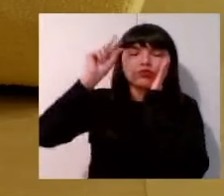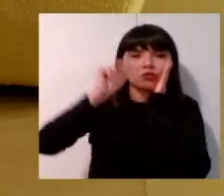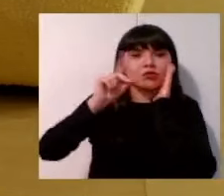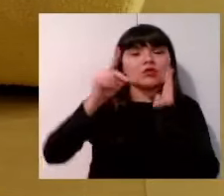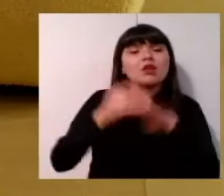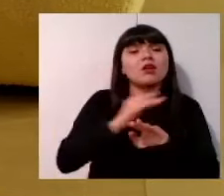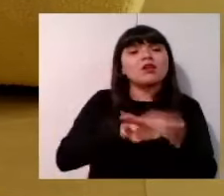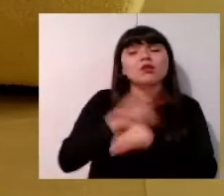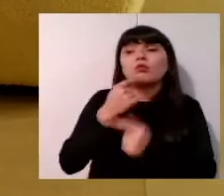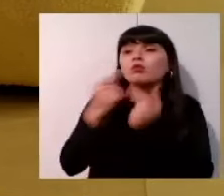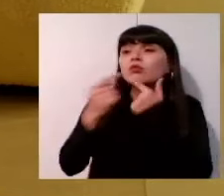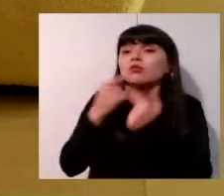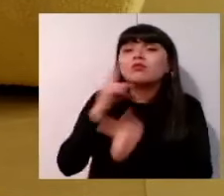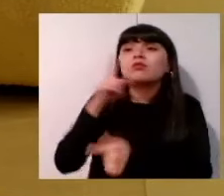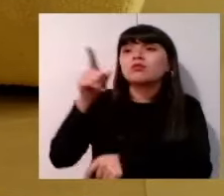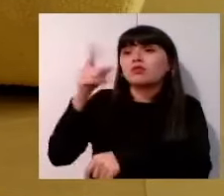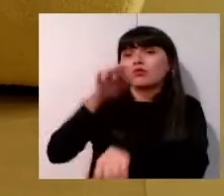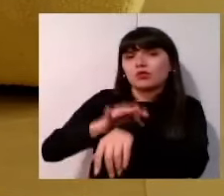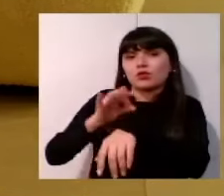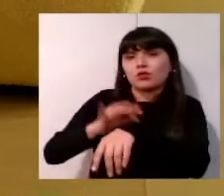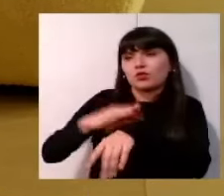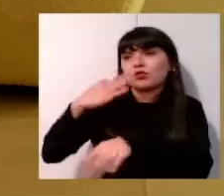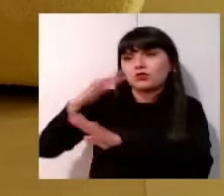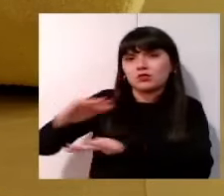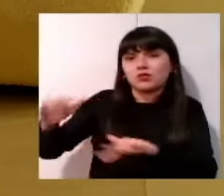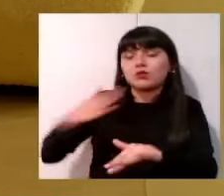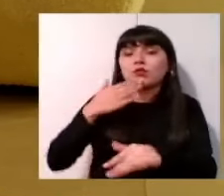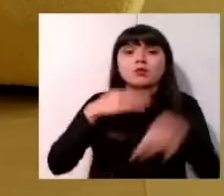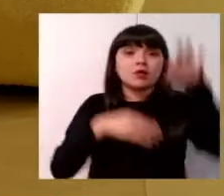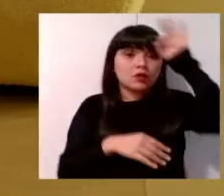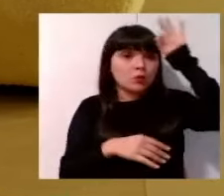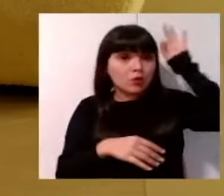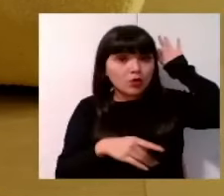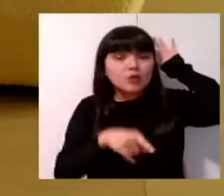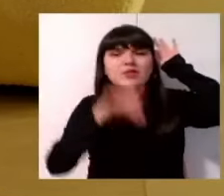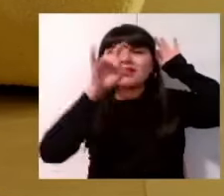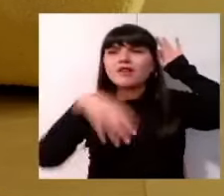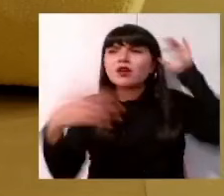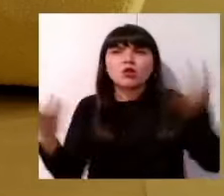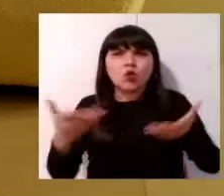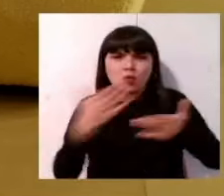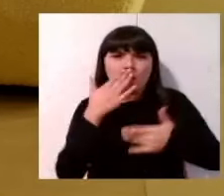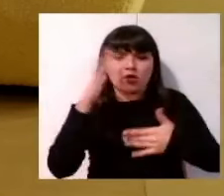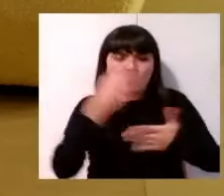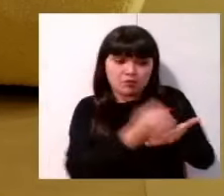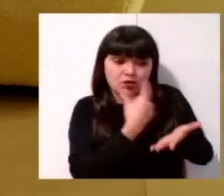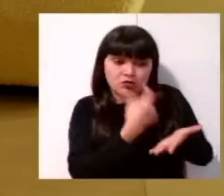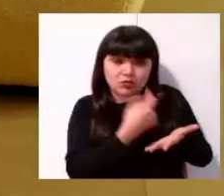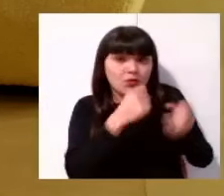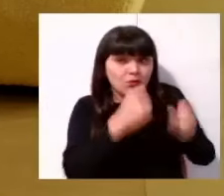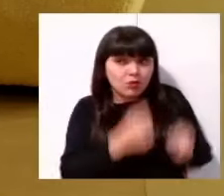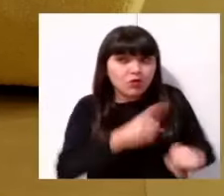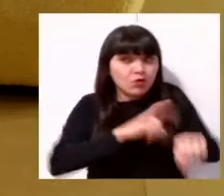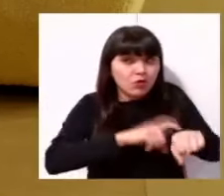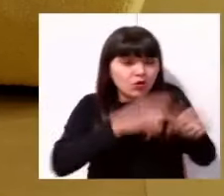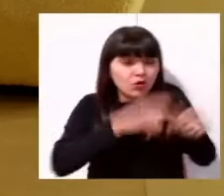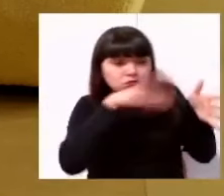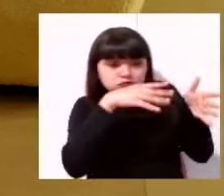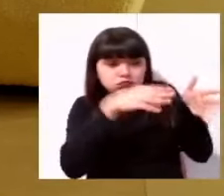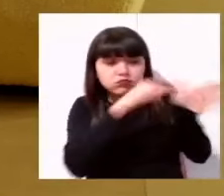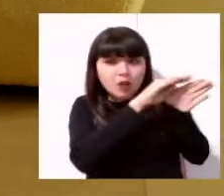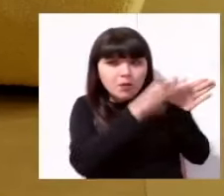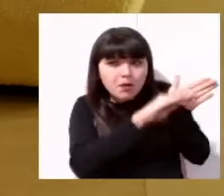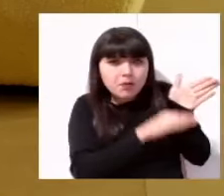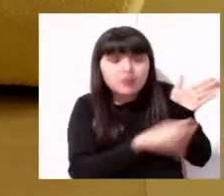pediatras, con los neurólogos, para saber cuándo se tiene que ocupar y de qué manera ocuparla, el horario en que se ocupa, es súper importante, ojalá por